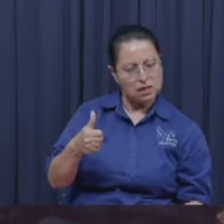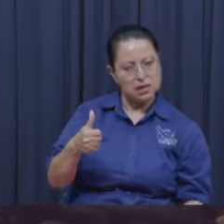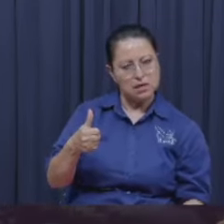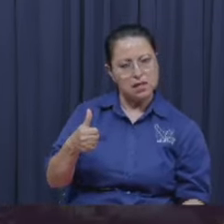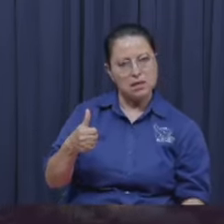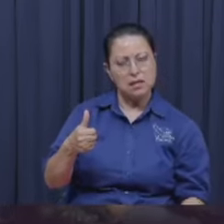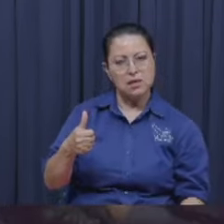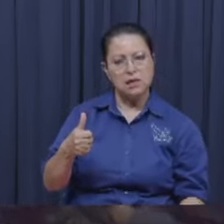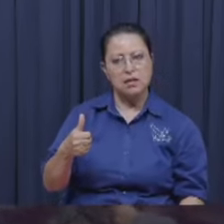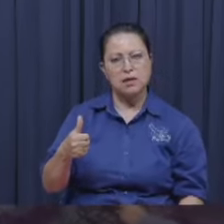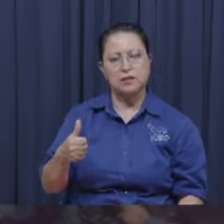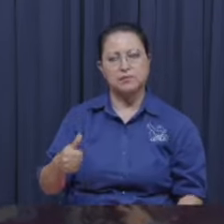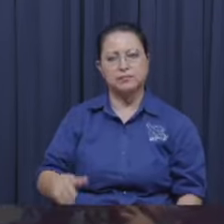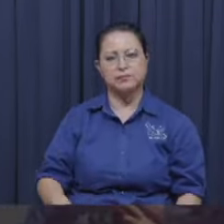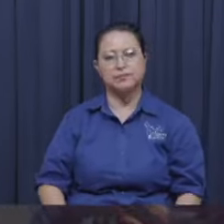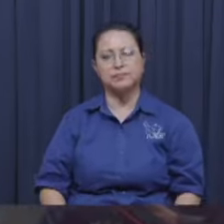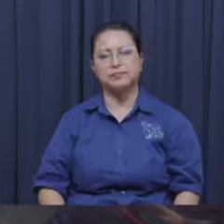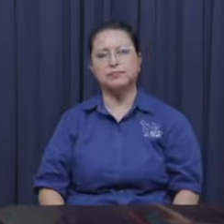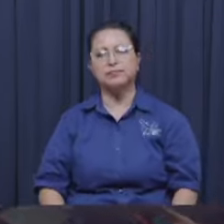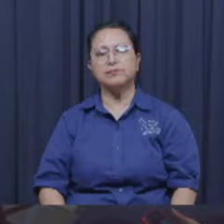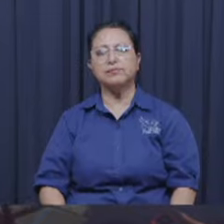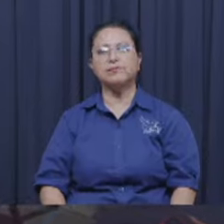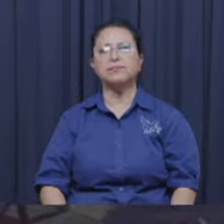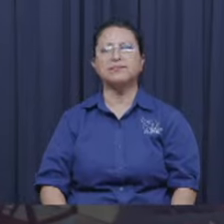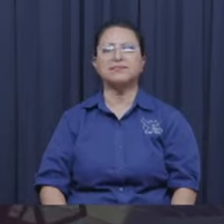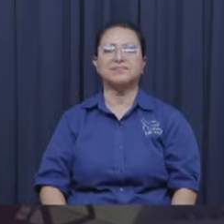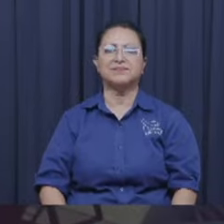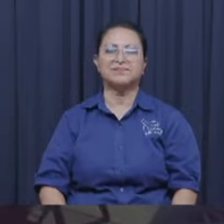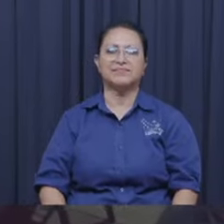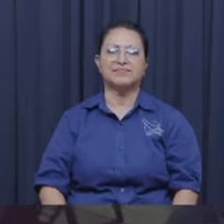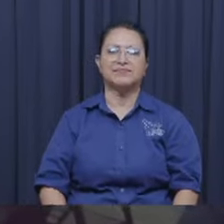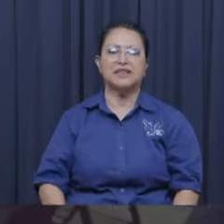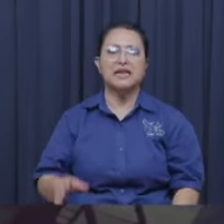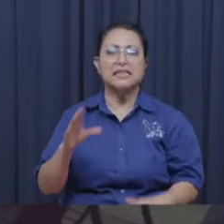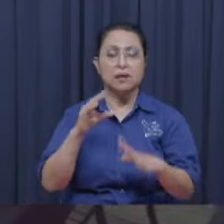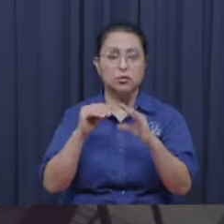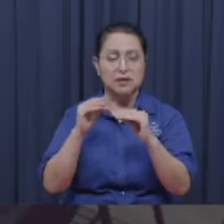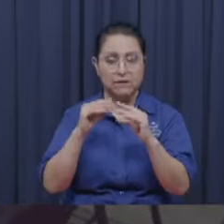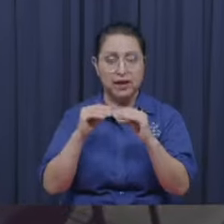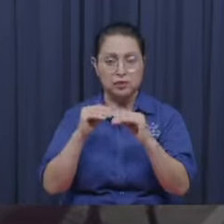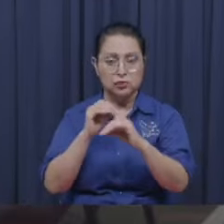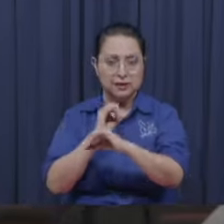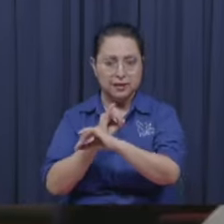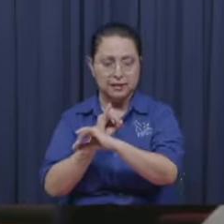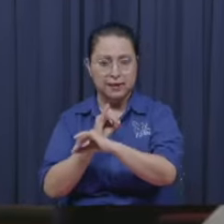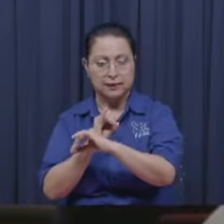Perdón, como no me contesta, es que no me meto a juzgar a la gente. No, hombre, estamos conversando, hermano.